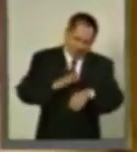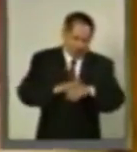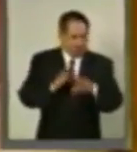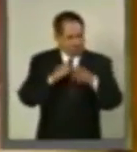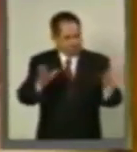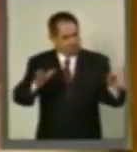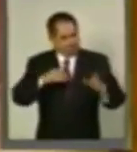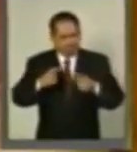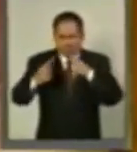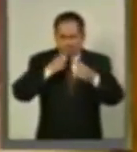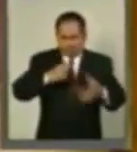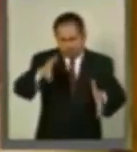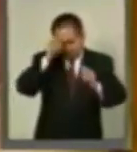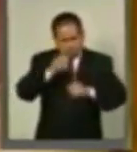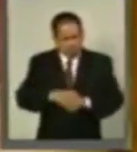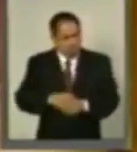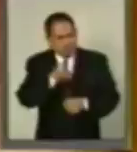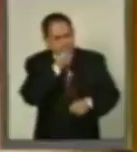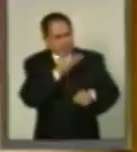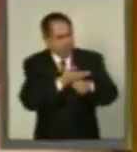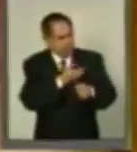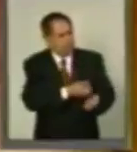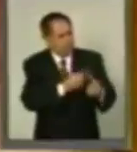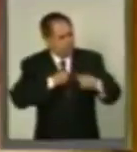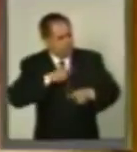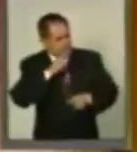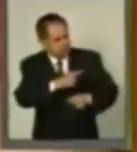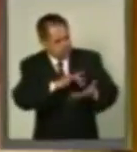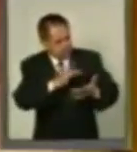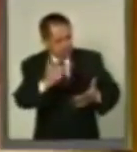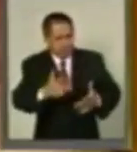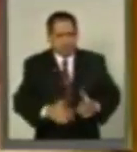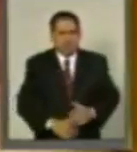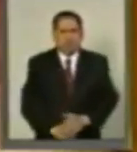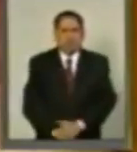amplios consensos. Señor secretario, por sus respuestas, muchas gracias.